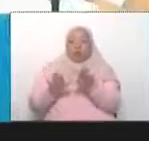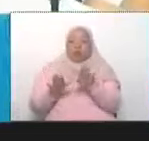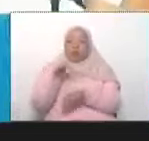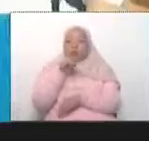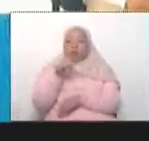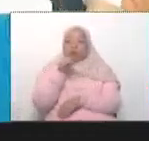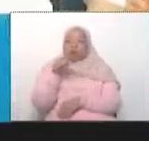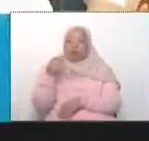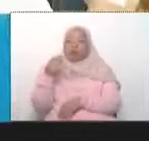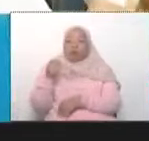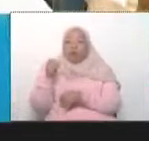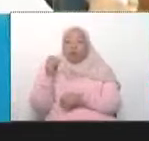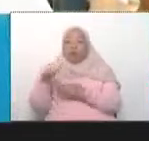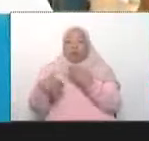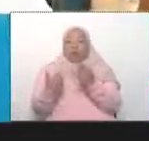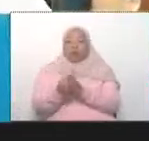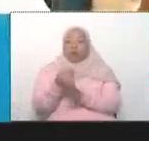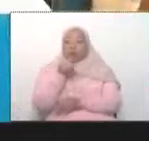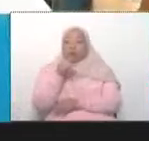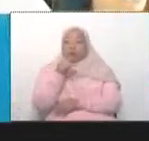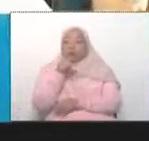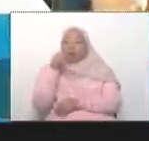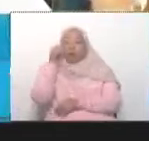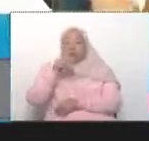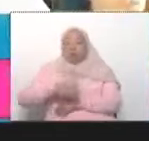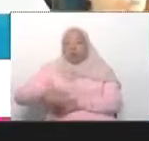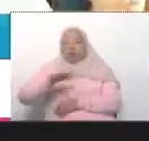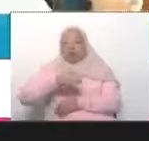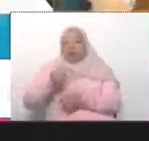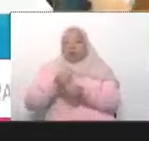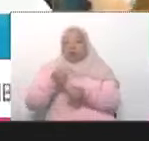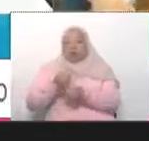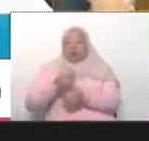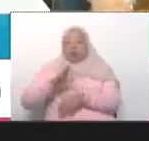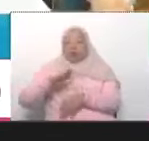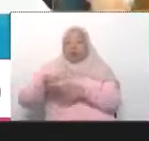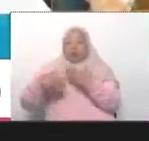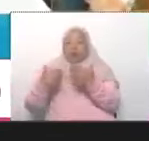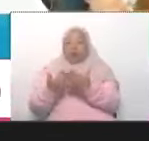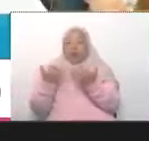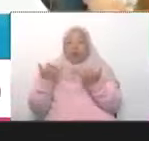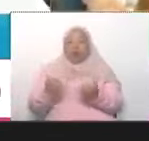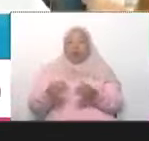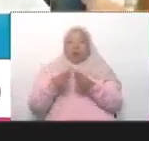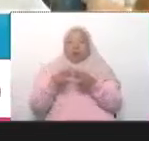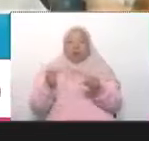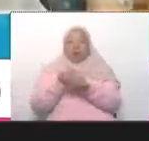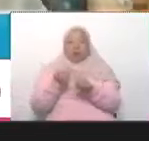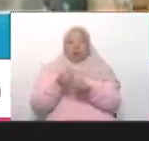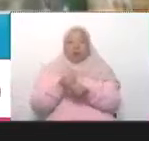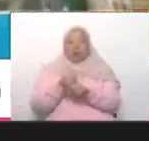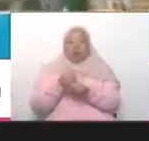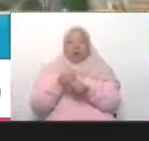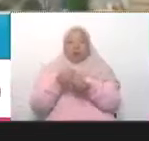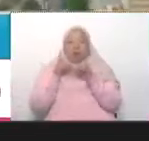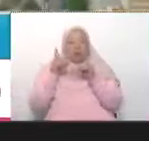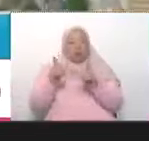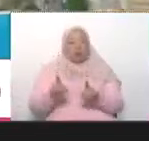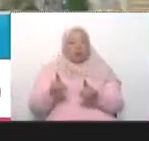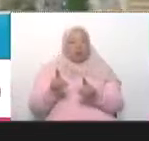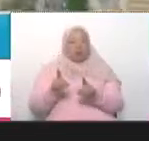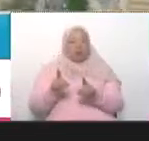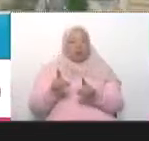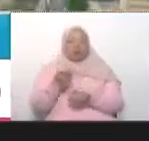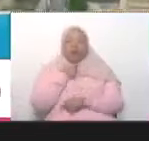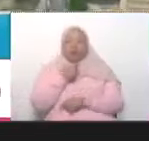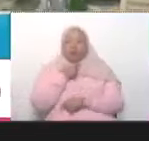de ahí nos Turismo. Allí conocimos. nos conocimos. Le hicimos una serie de peticiones. Déjeme decirle que todas esas peticiones se cumplieron. Yo, bueno,